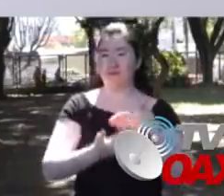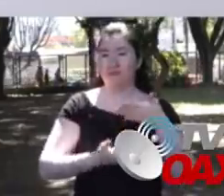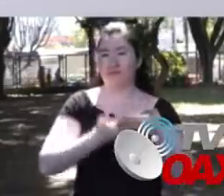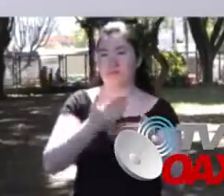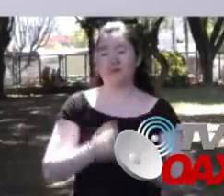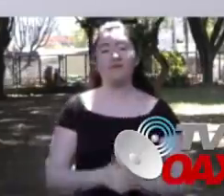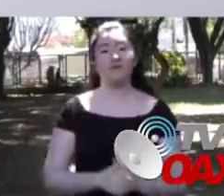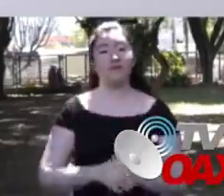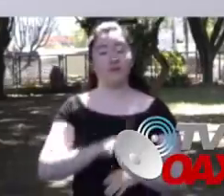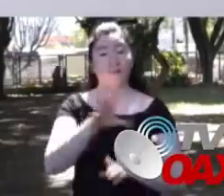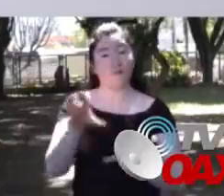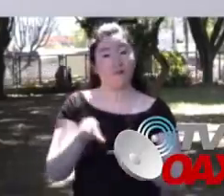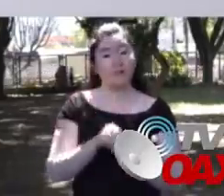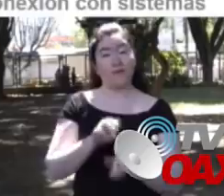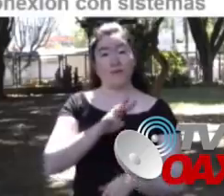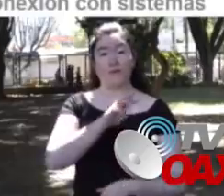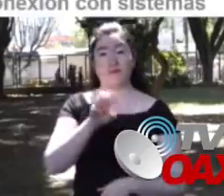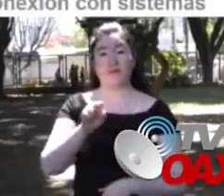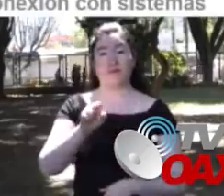inversión son